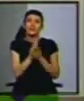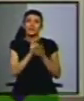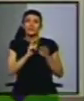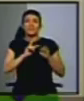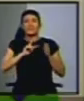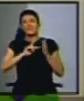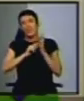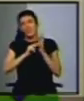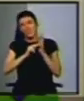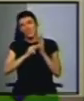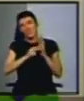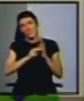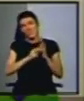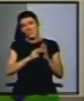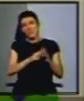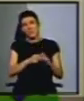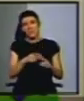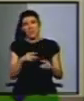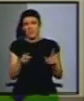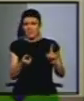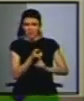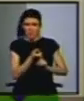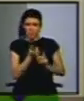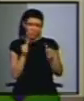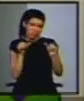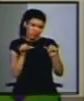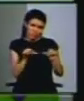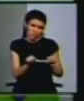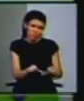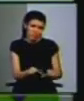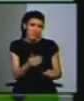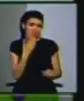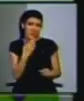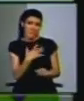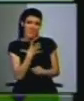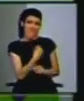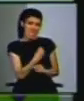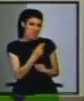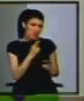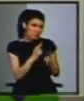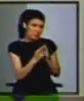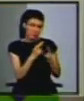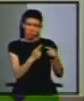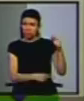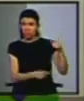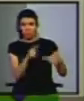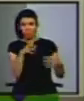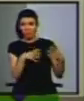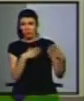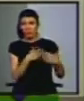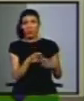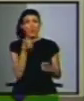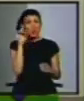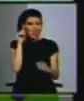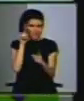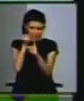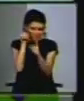complicarse, se empezó a complicar terriblemente el matrimonio, y se empezó a complicar la relación con mis hijos. Ninguna relación con mis hijos, lo único que me interesaba